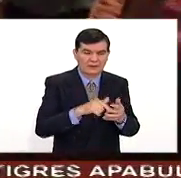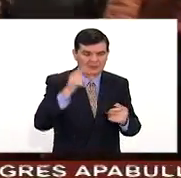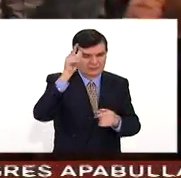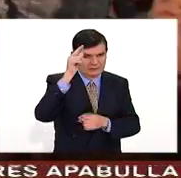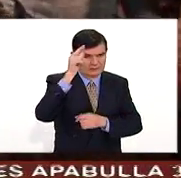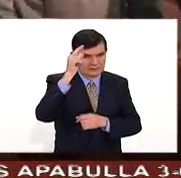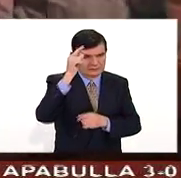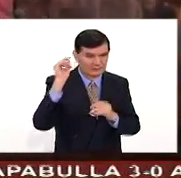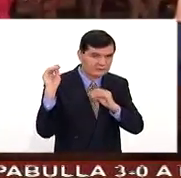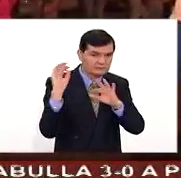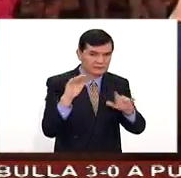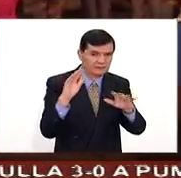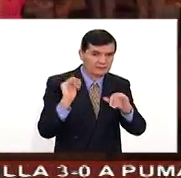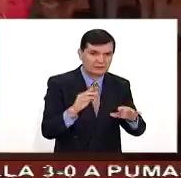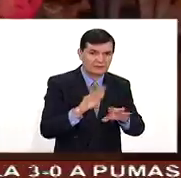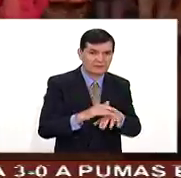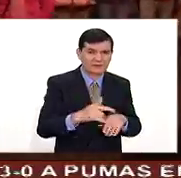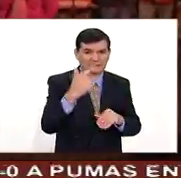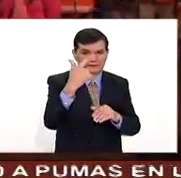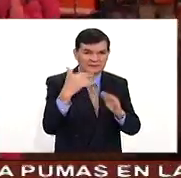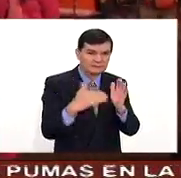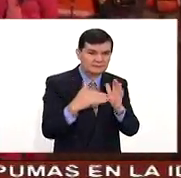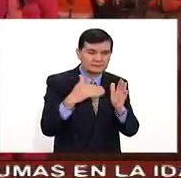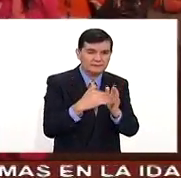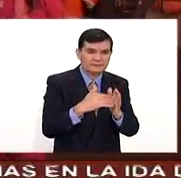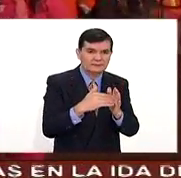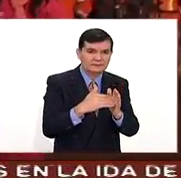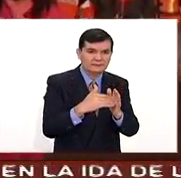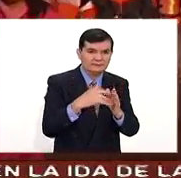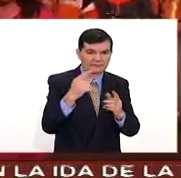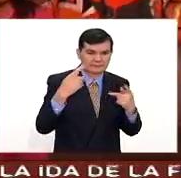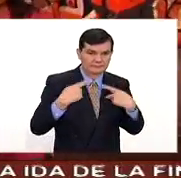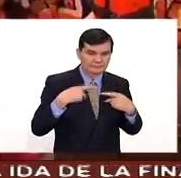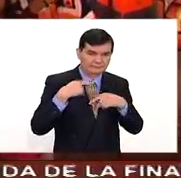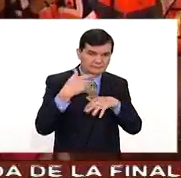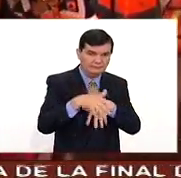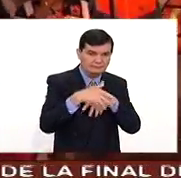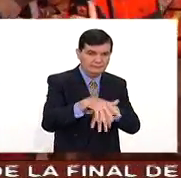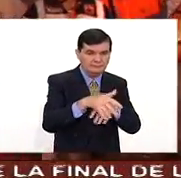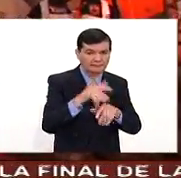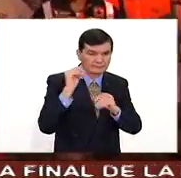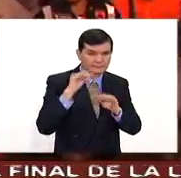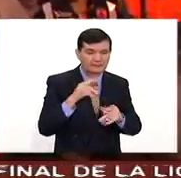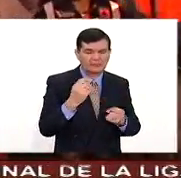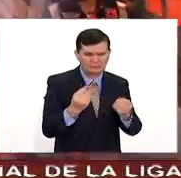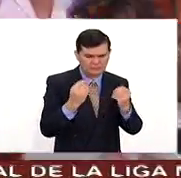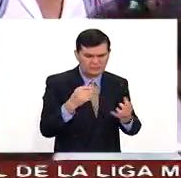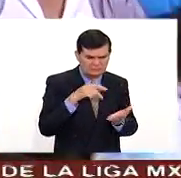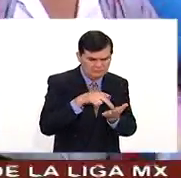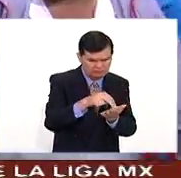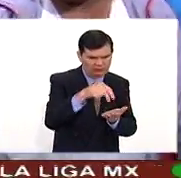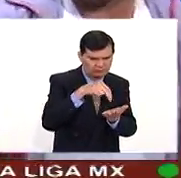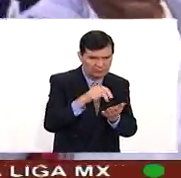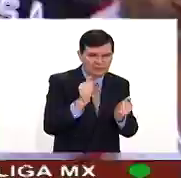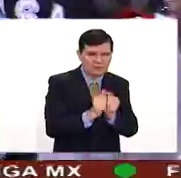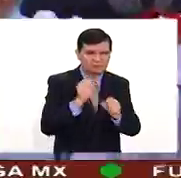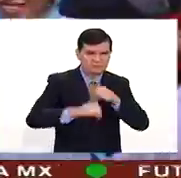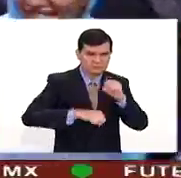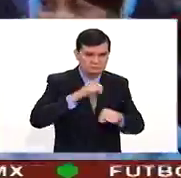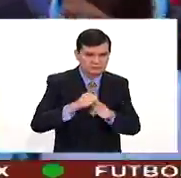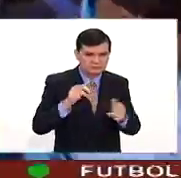Basílica de Guadalupe, un promedio de 7 millones de peregrinos. Muchos de ellos lo están haciendo a pie, otros en